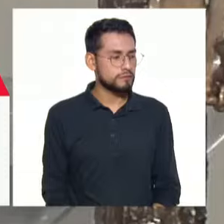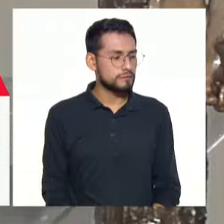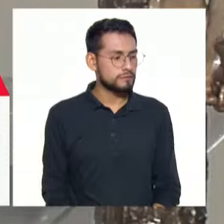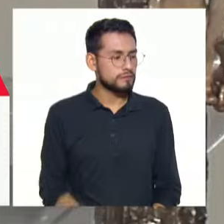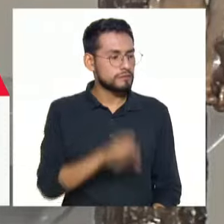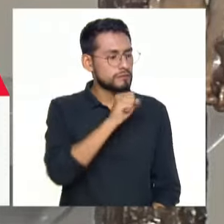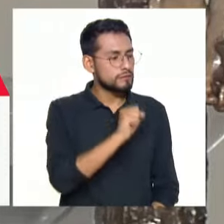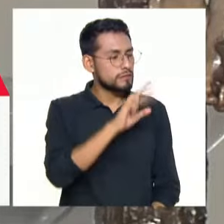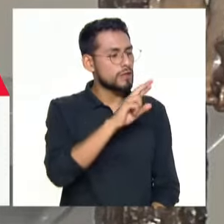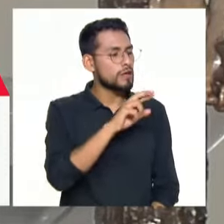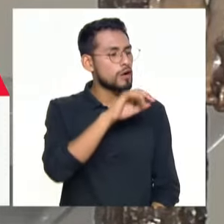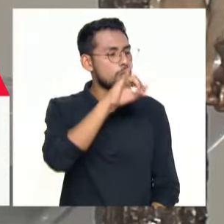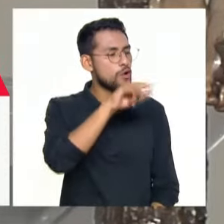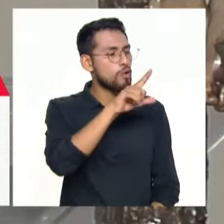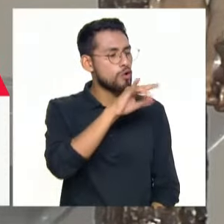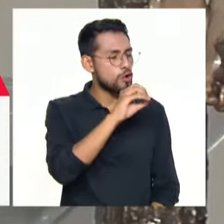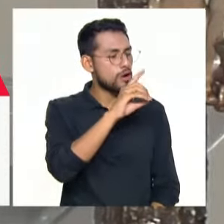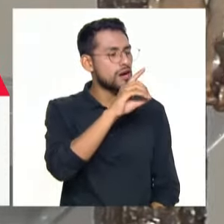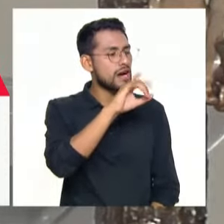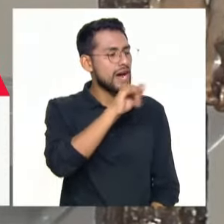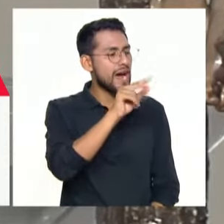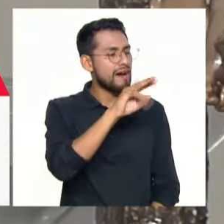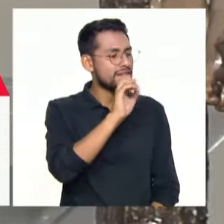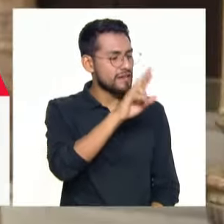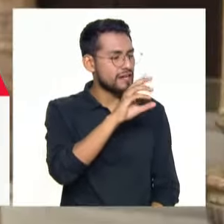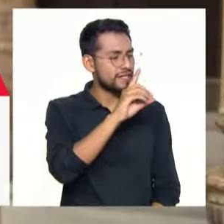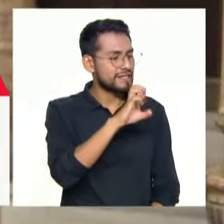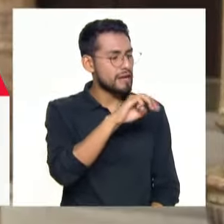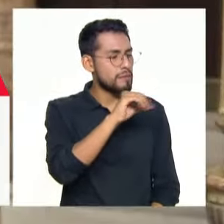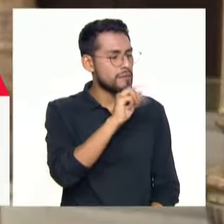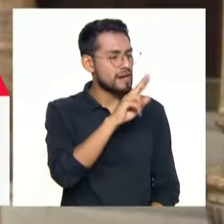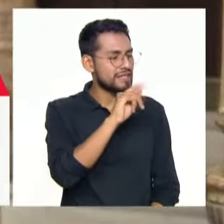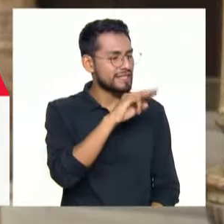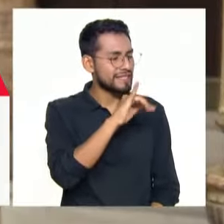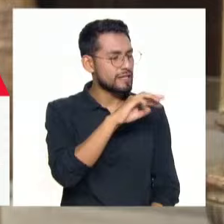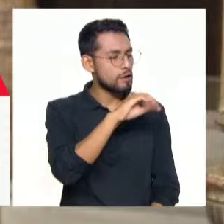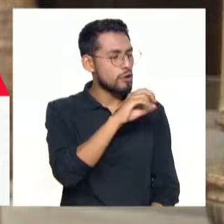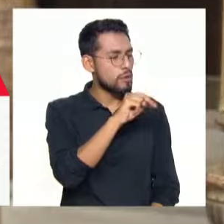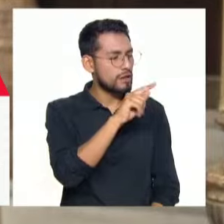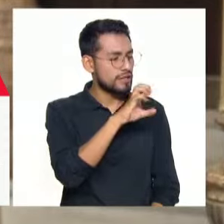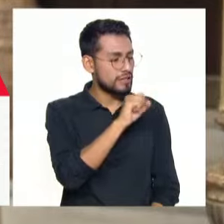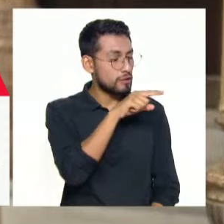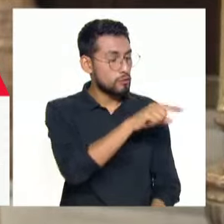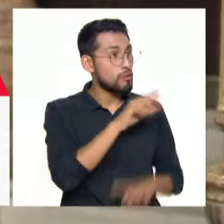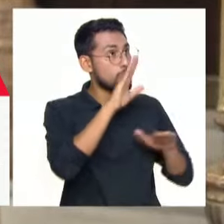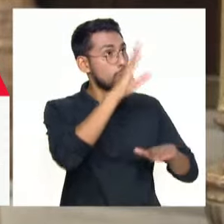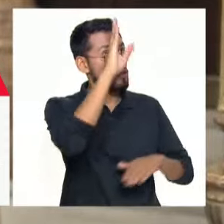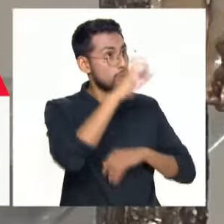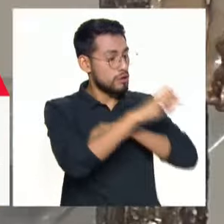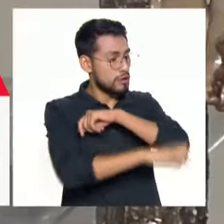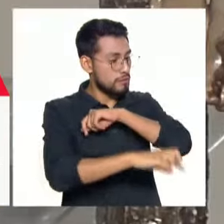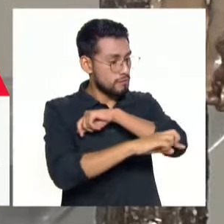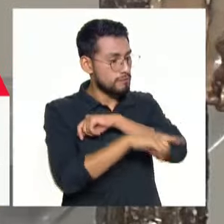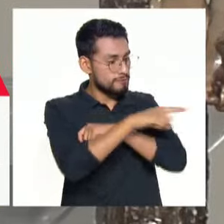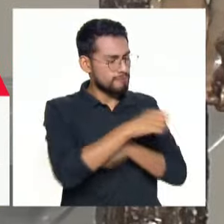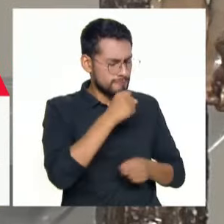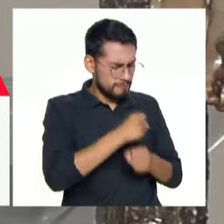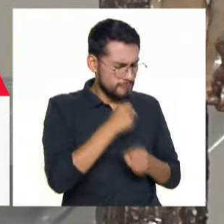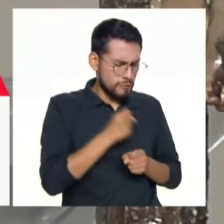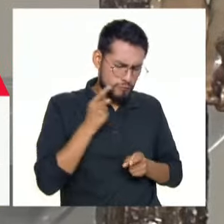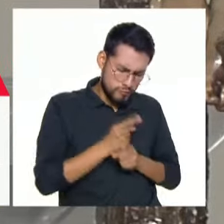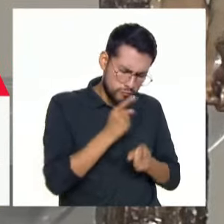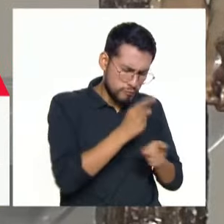Señor Julio Javier de Martini Montes, ¿jura usted por Dios y la patria desempeñar leal